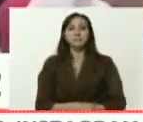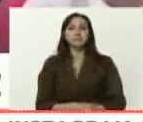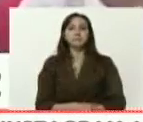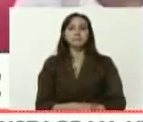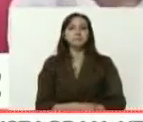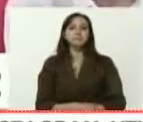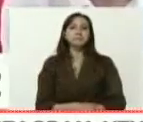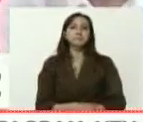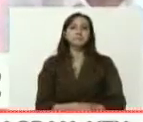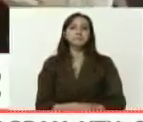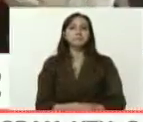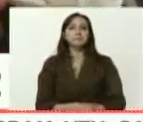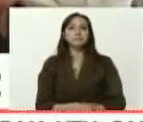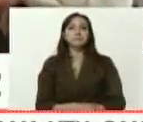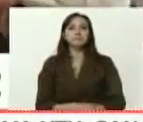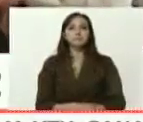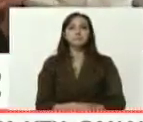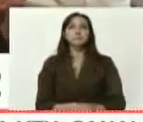Ya